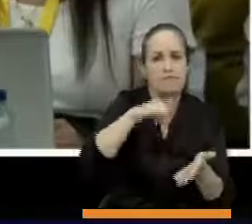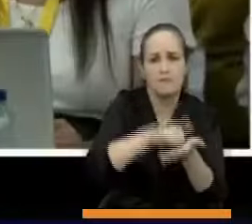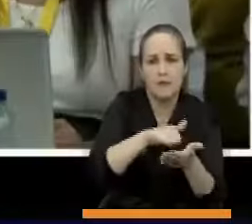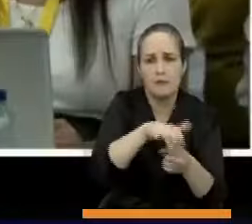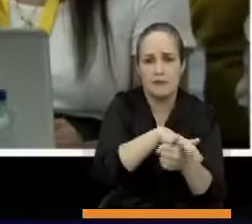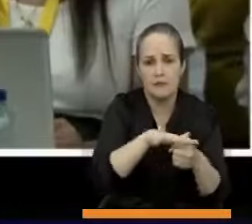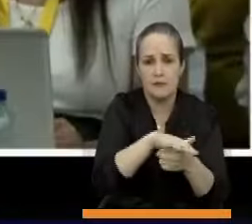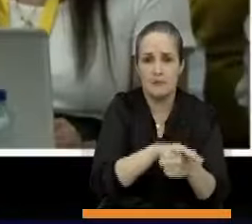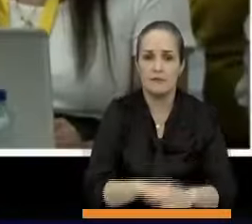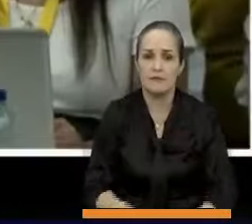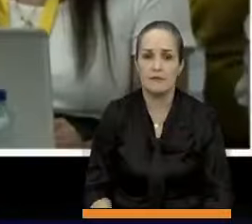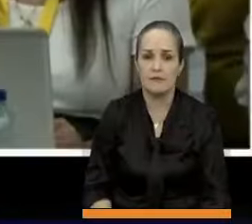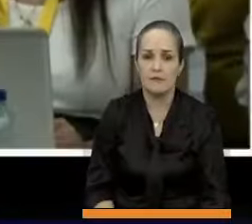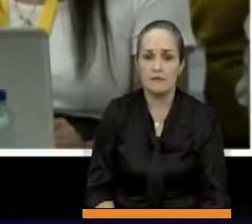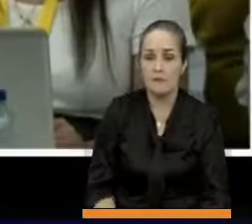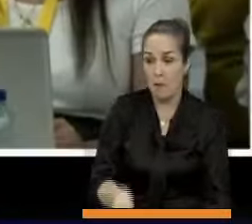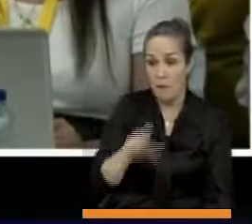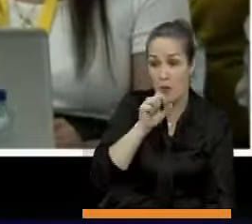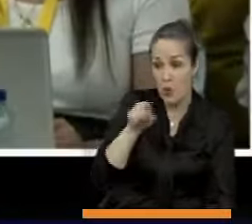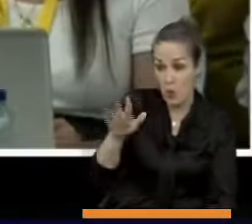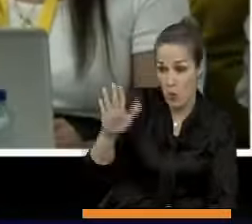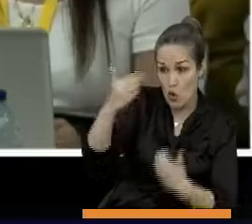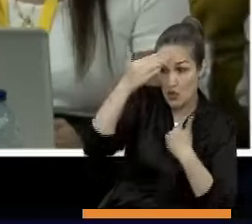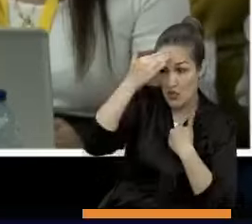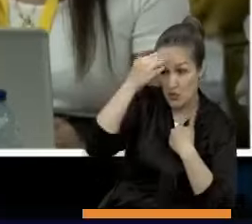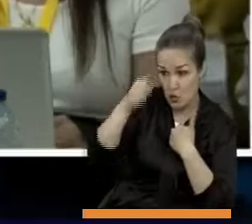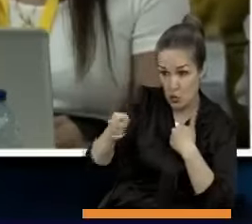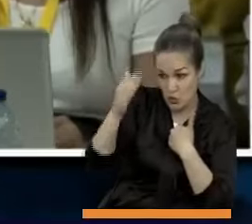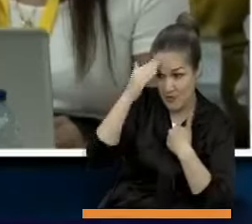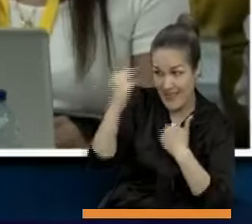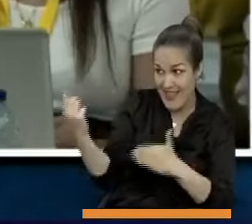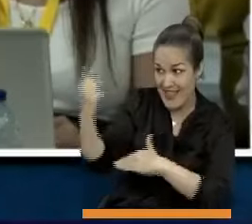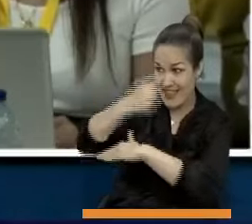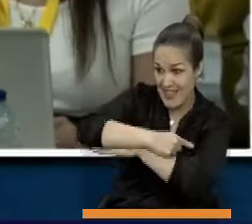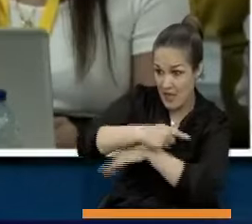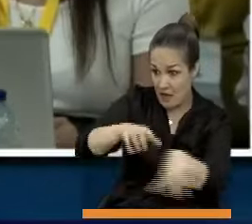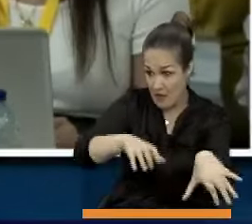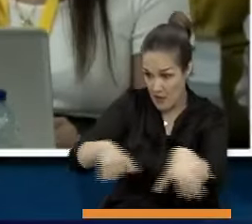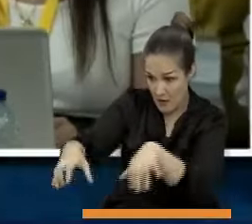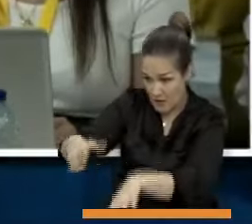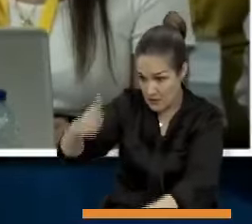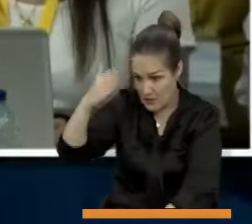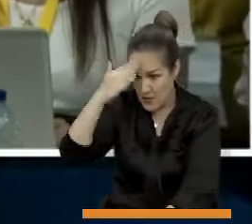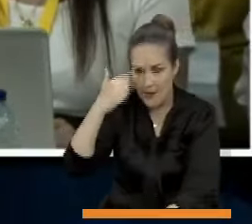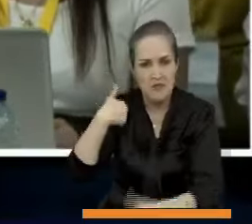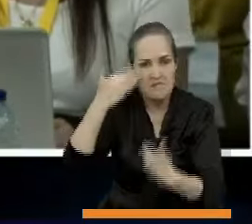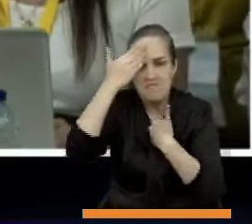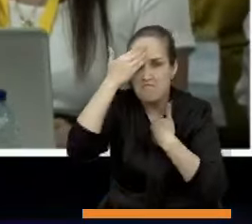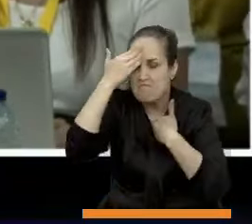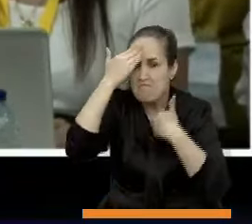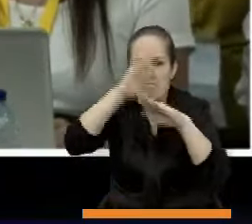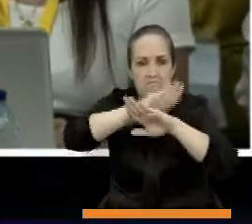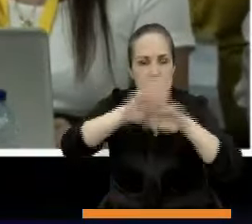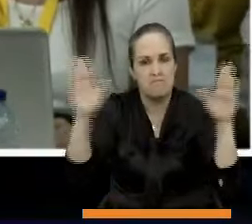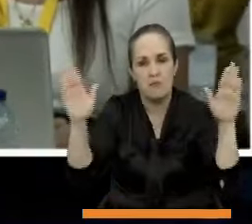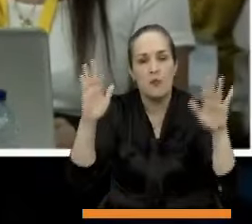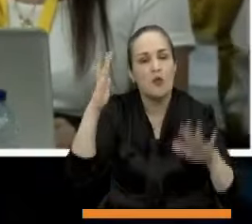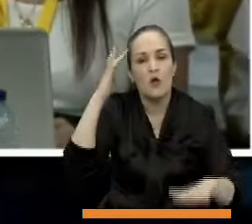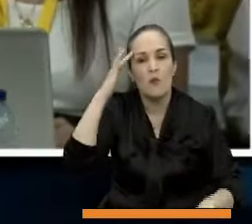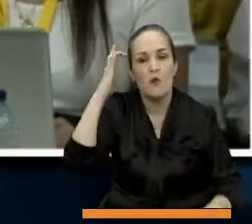misma usted era consciente de lo que es ese día hicieron no estaba consciente porque